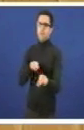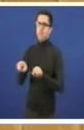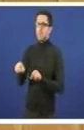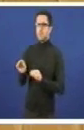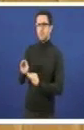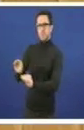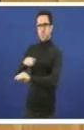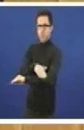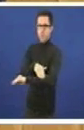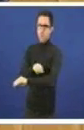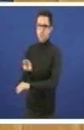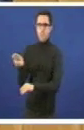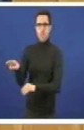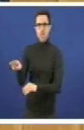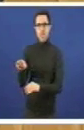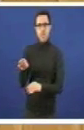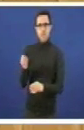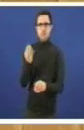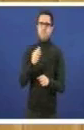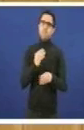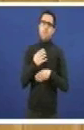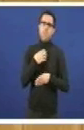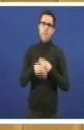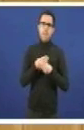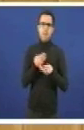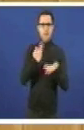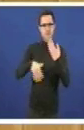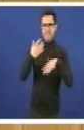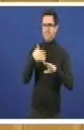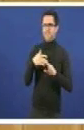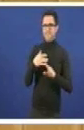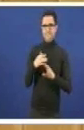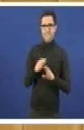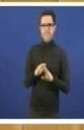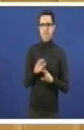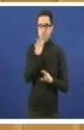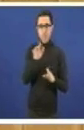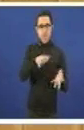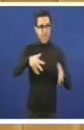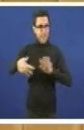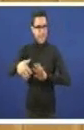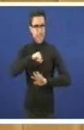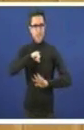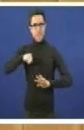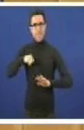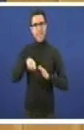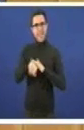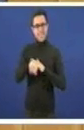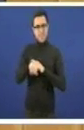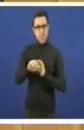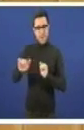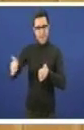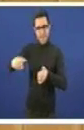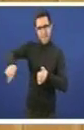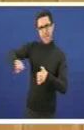escapismo A privatización da xestión que vostedes ponen en marcha non